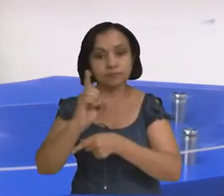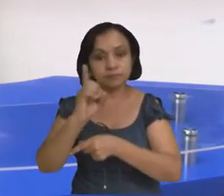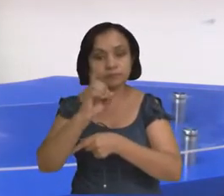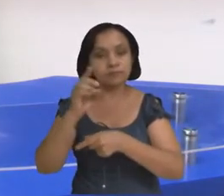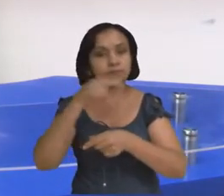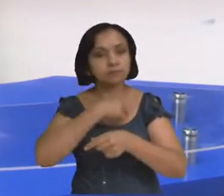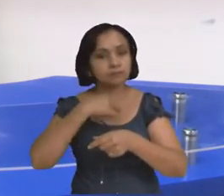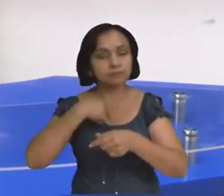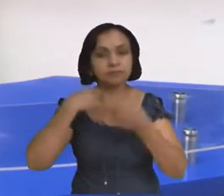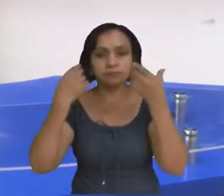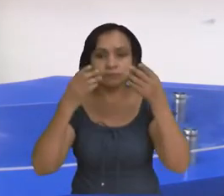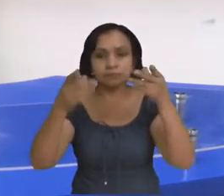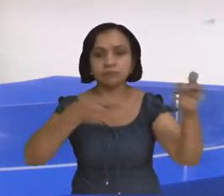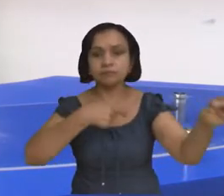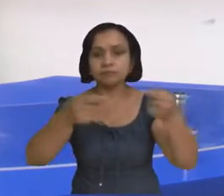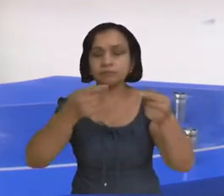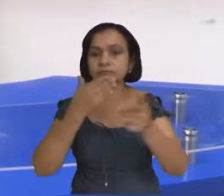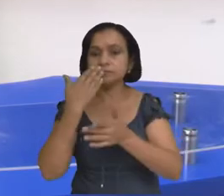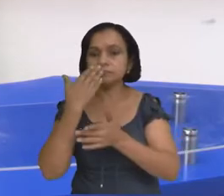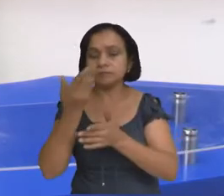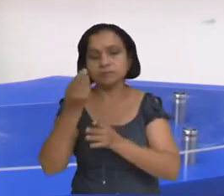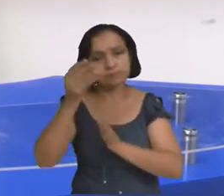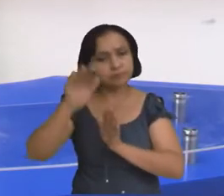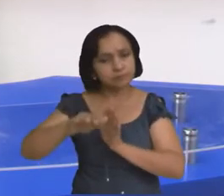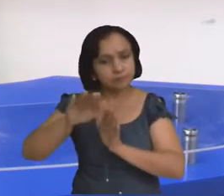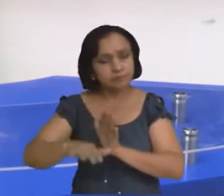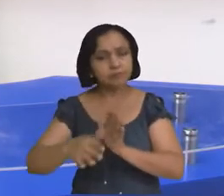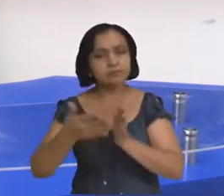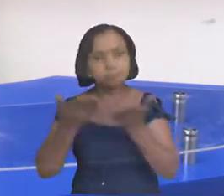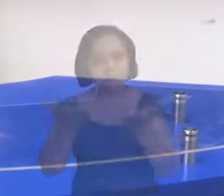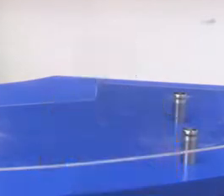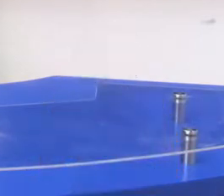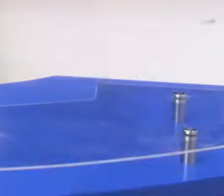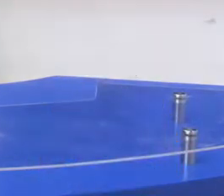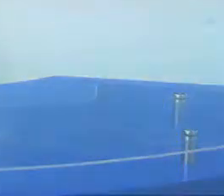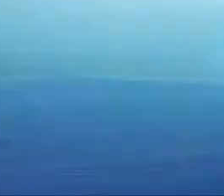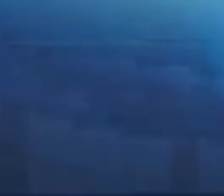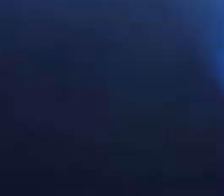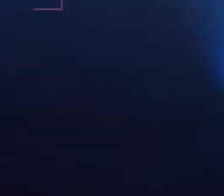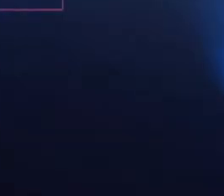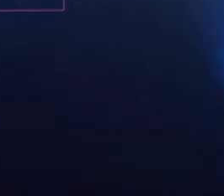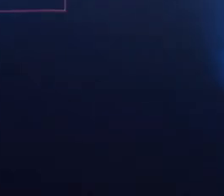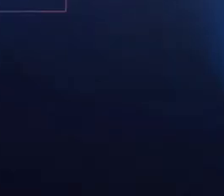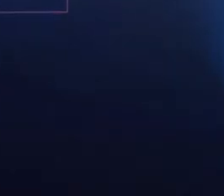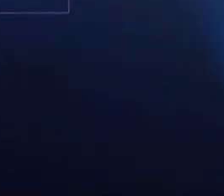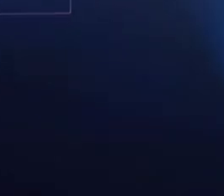se ofertarán productos de alta calidad a precios favorables. Veamos.